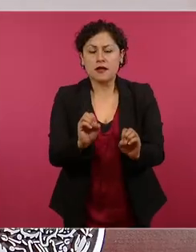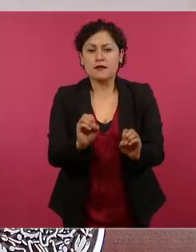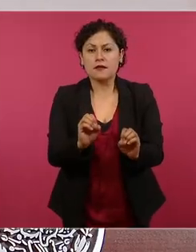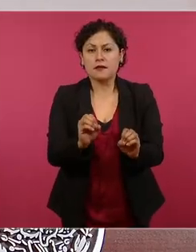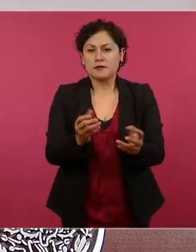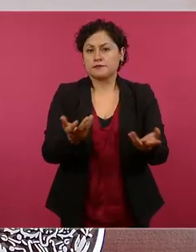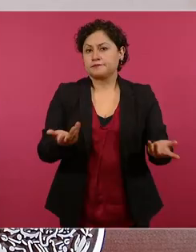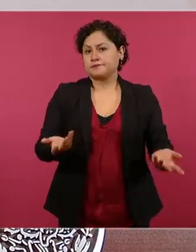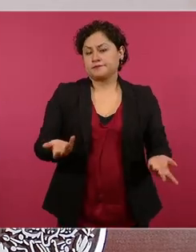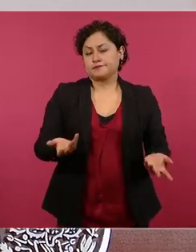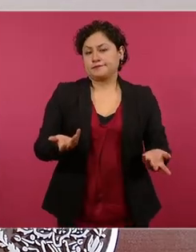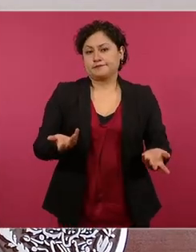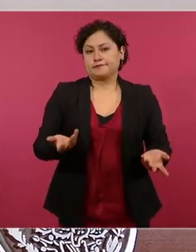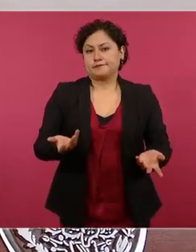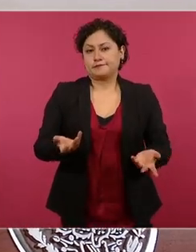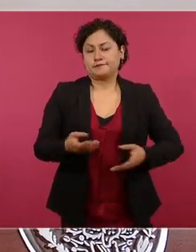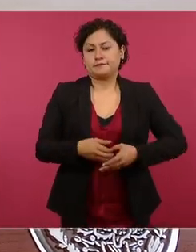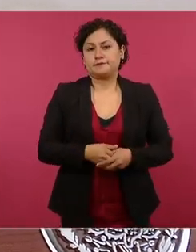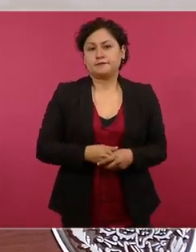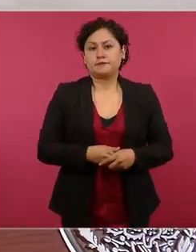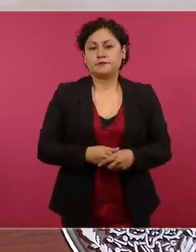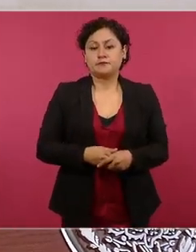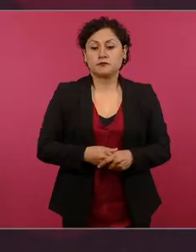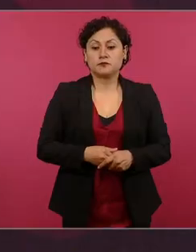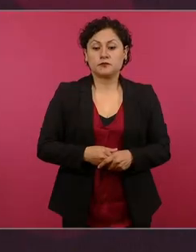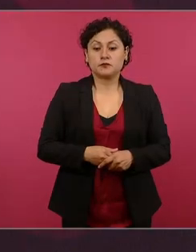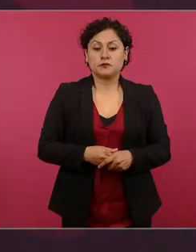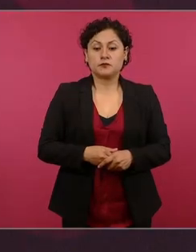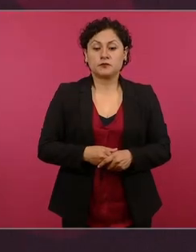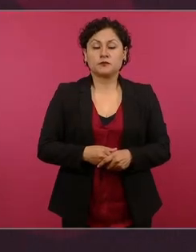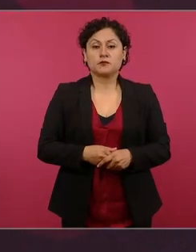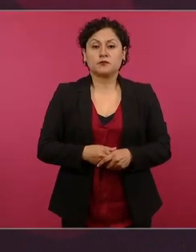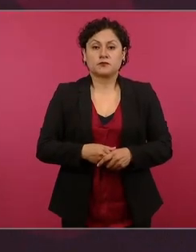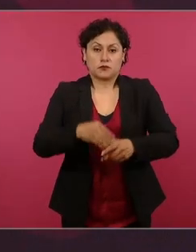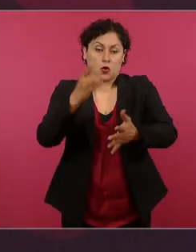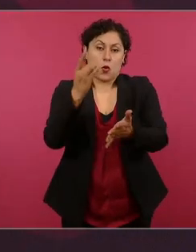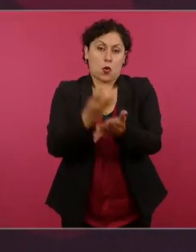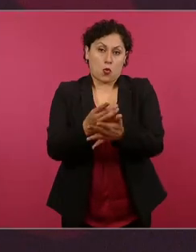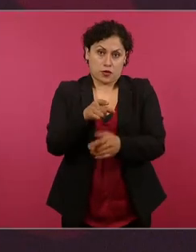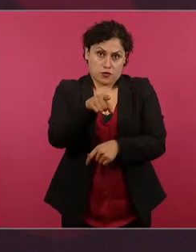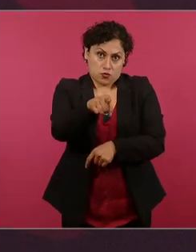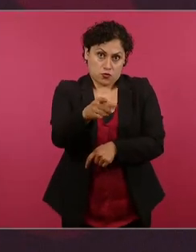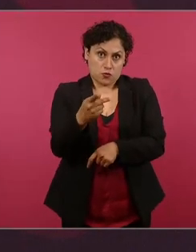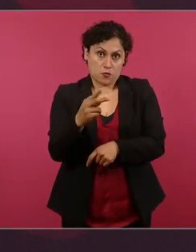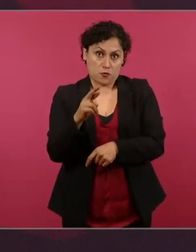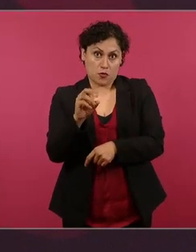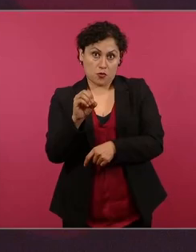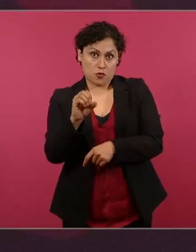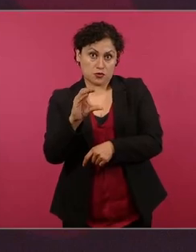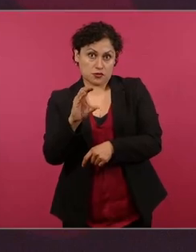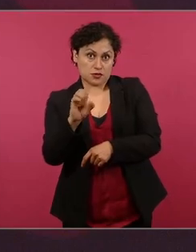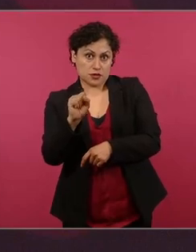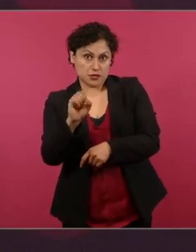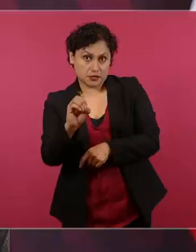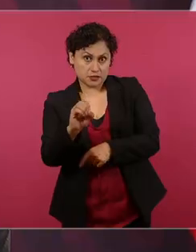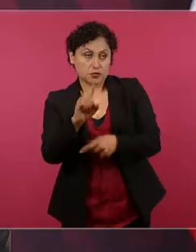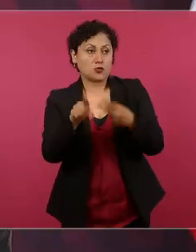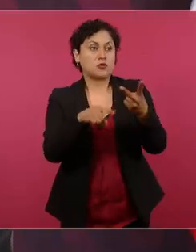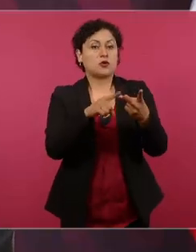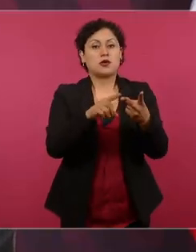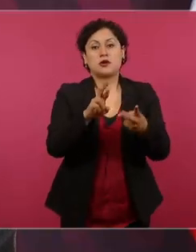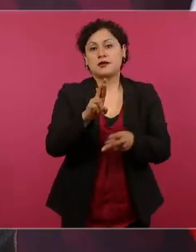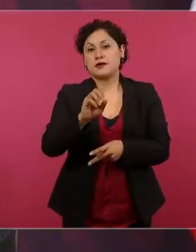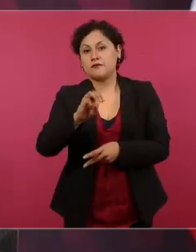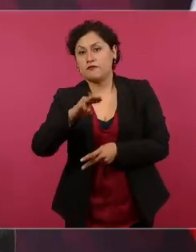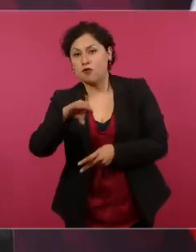que no es nada más es el proceso y la reforma y Televisa y